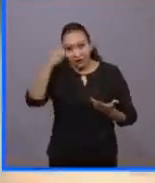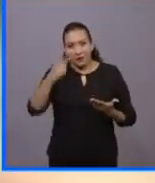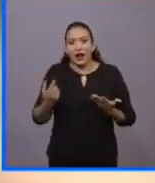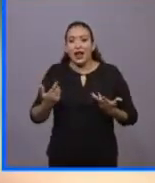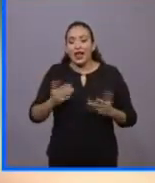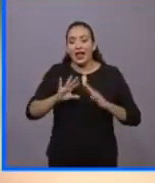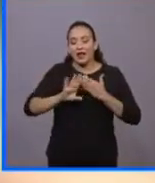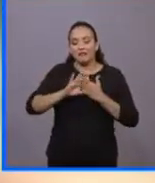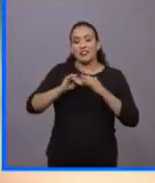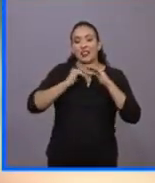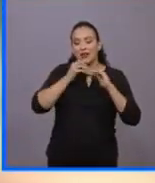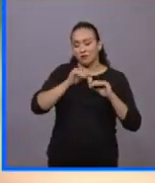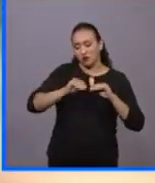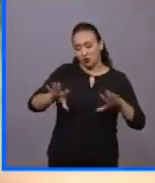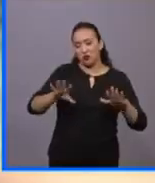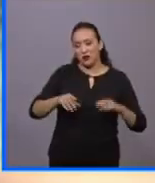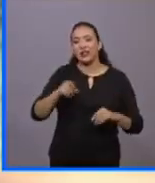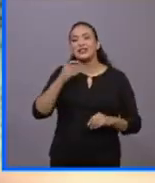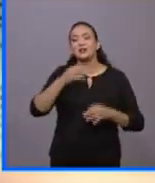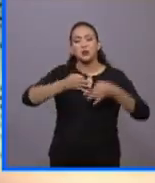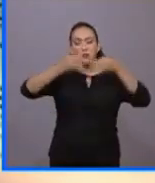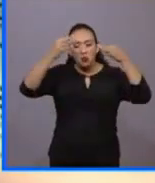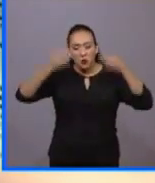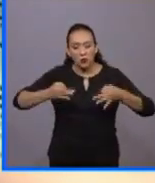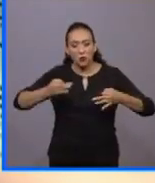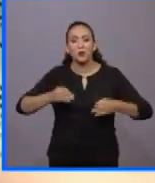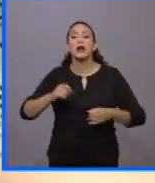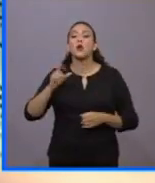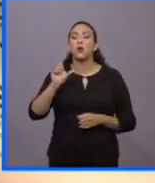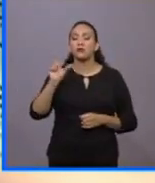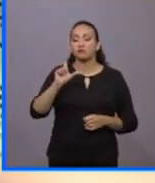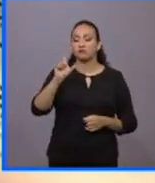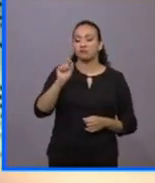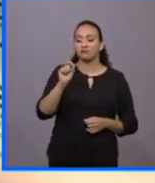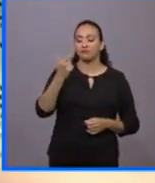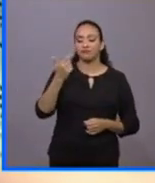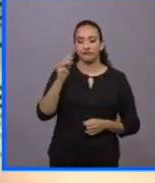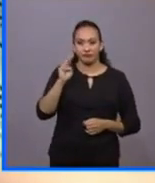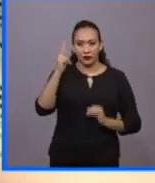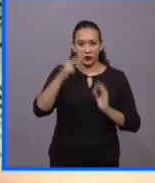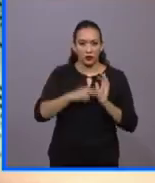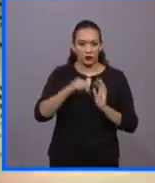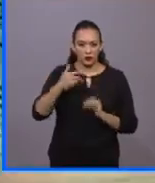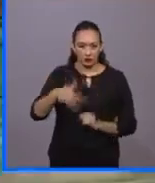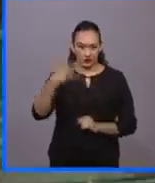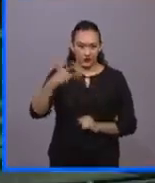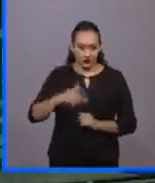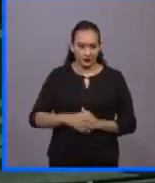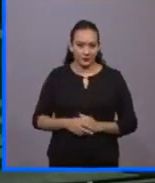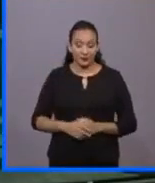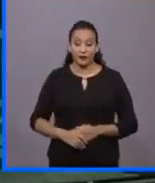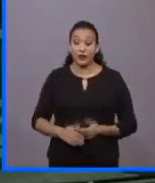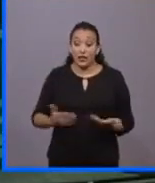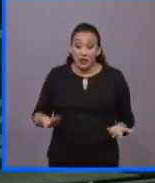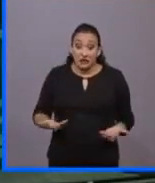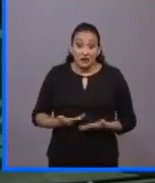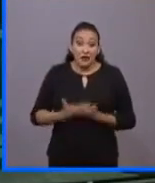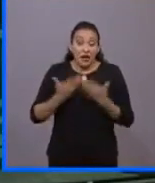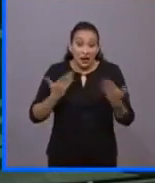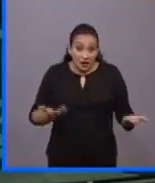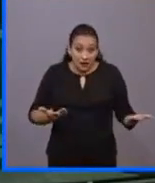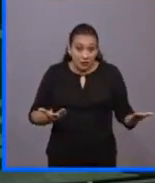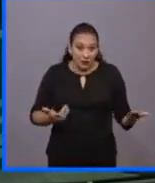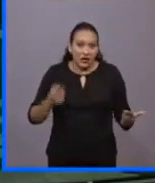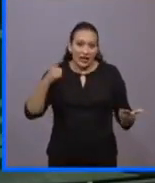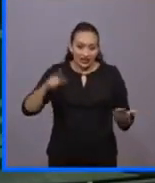anticorrupción se publicó en el Diario Oficial de la Federación el 27 de mayo de 2015 y hoy es la base